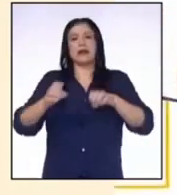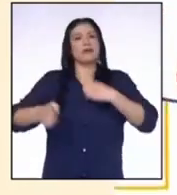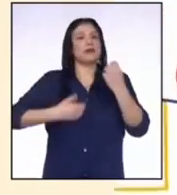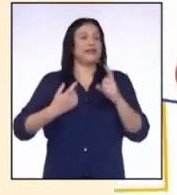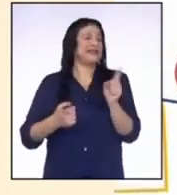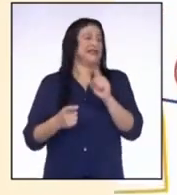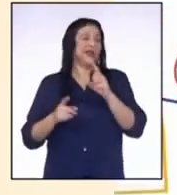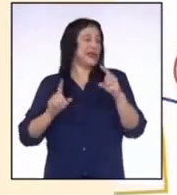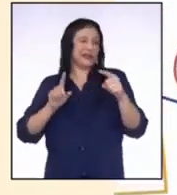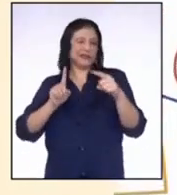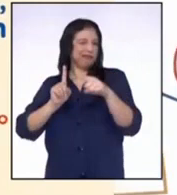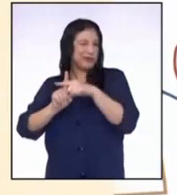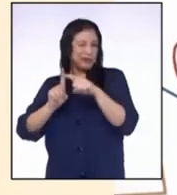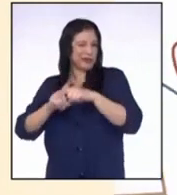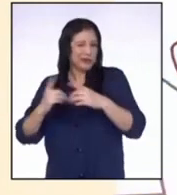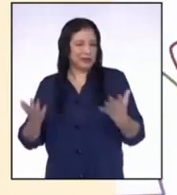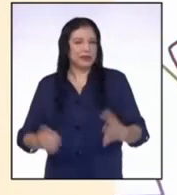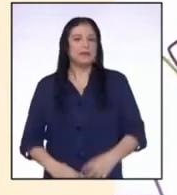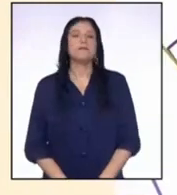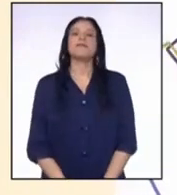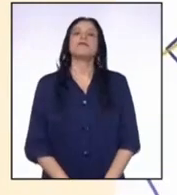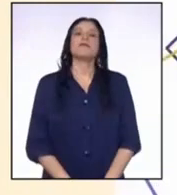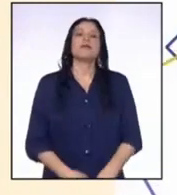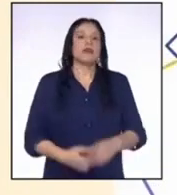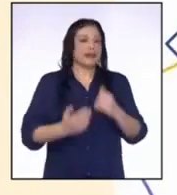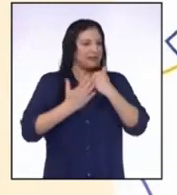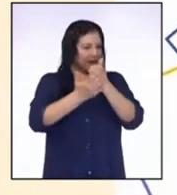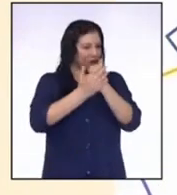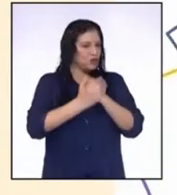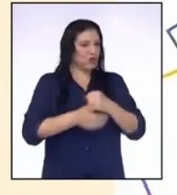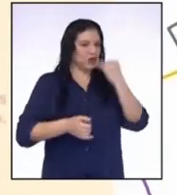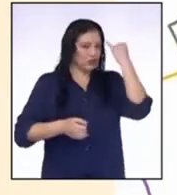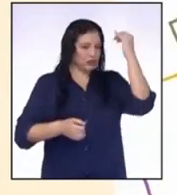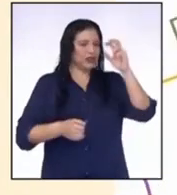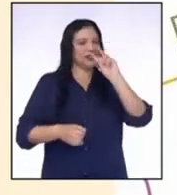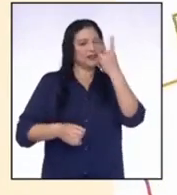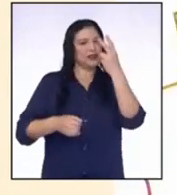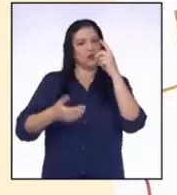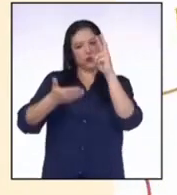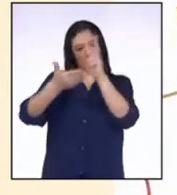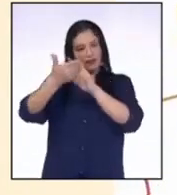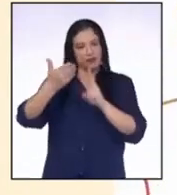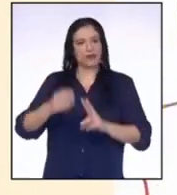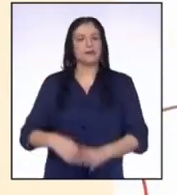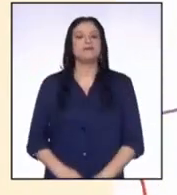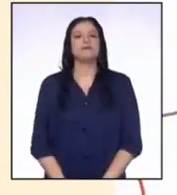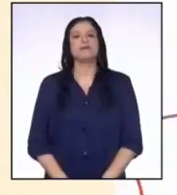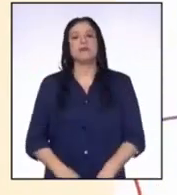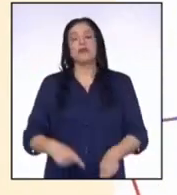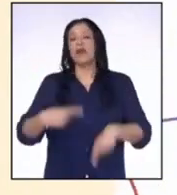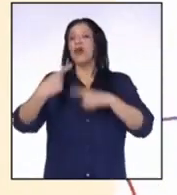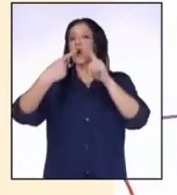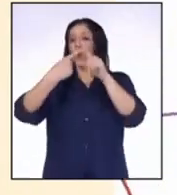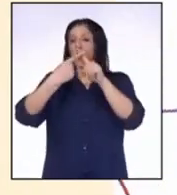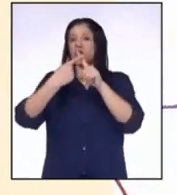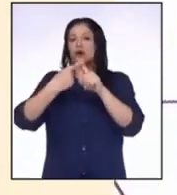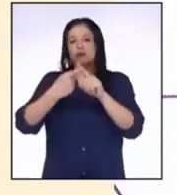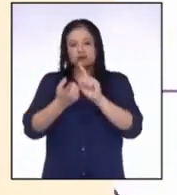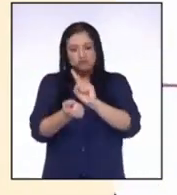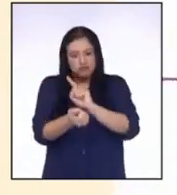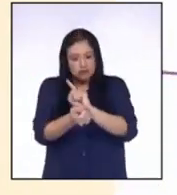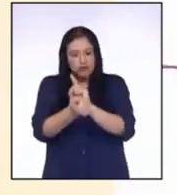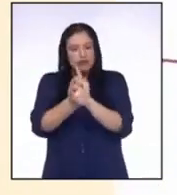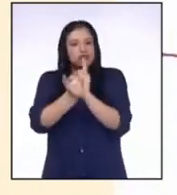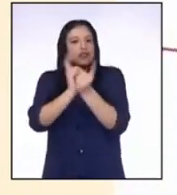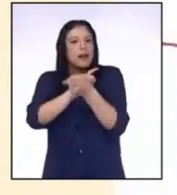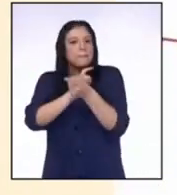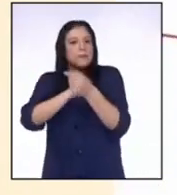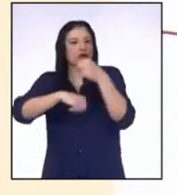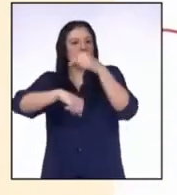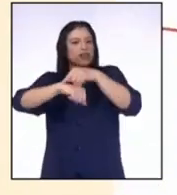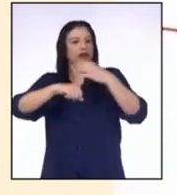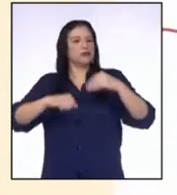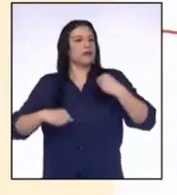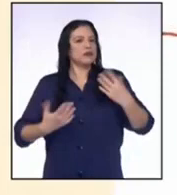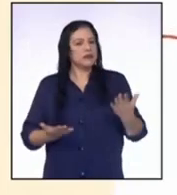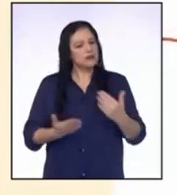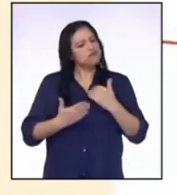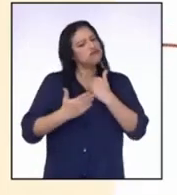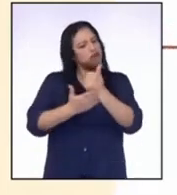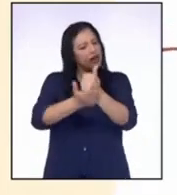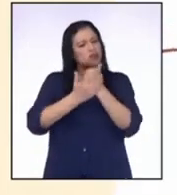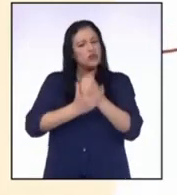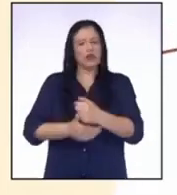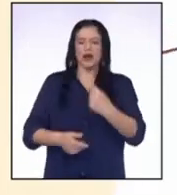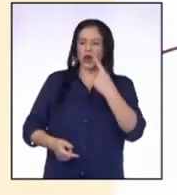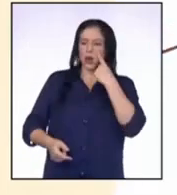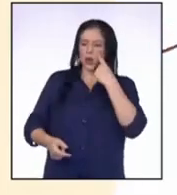no tan positivas. Te ayudo con tus ideas de la segunda lectura. 1. Los cambios que ocurren en la adolescencia ayudan